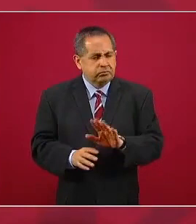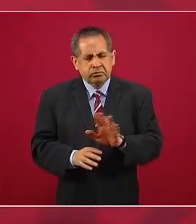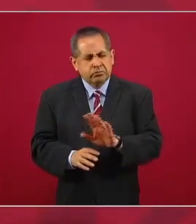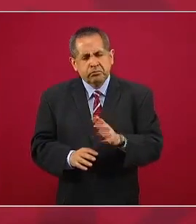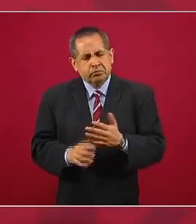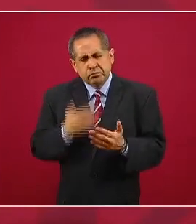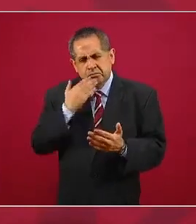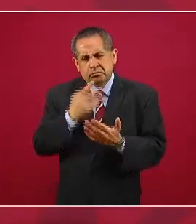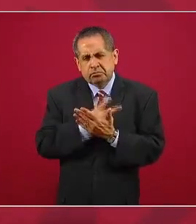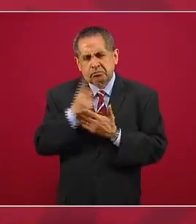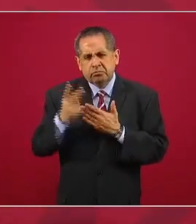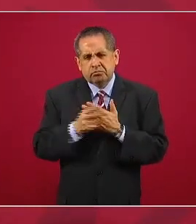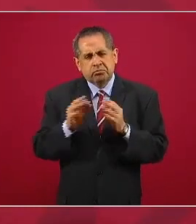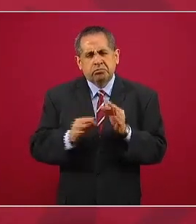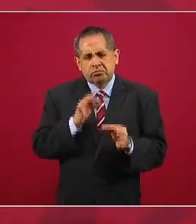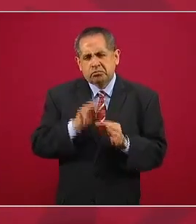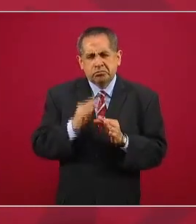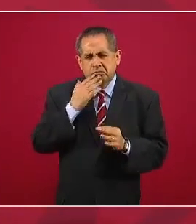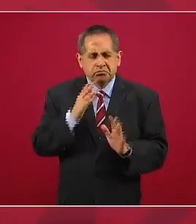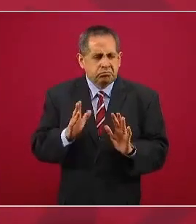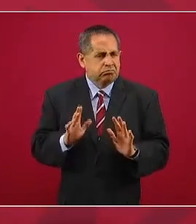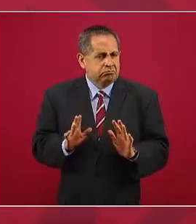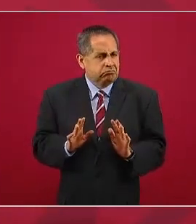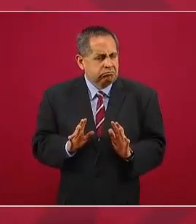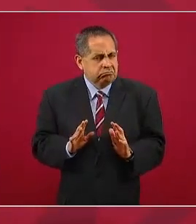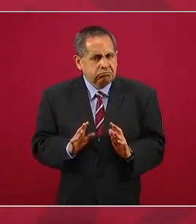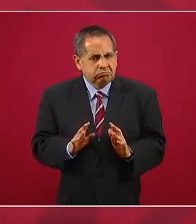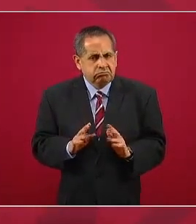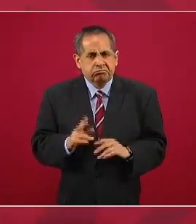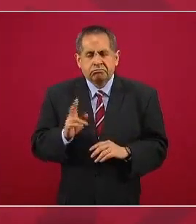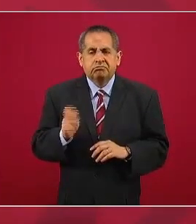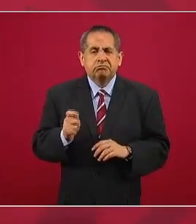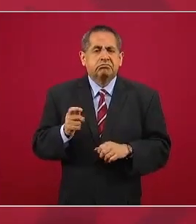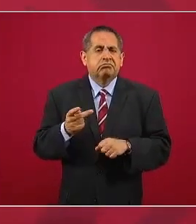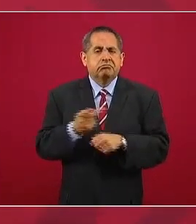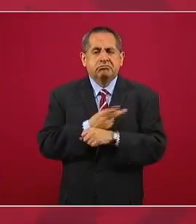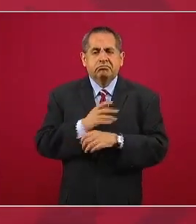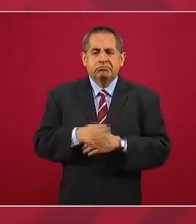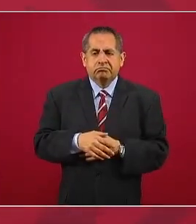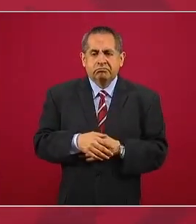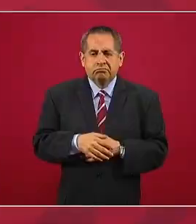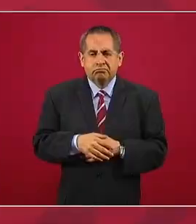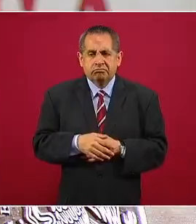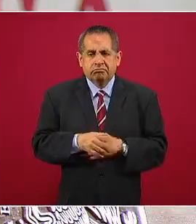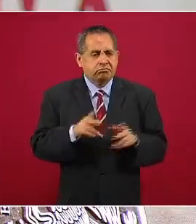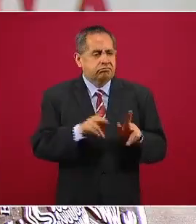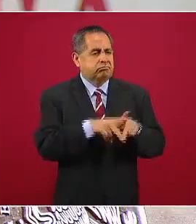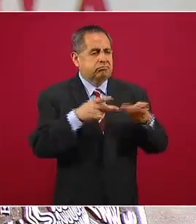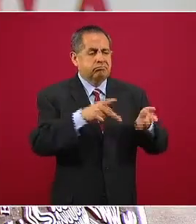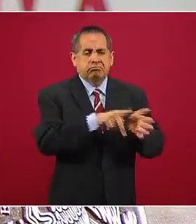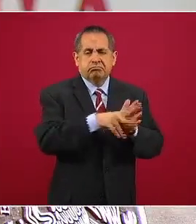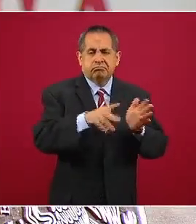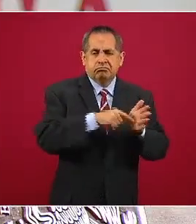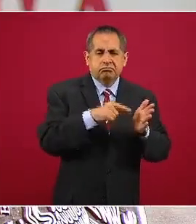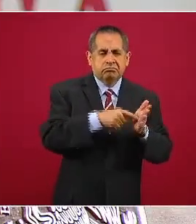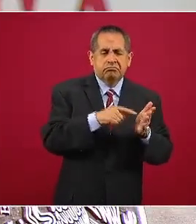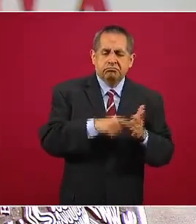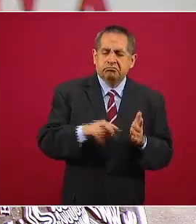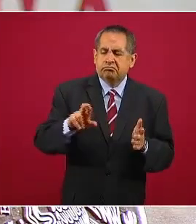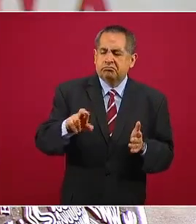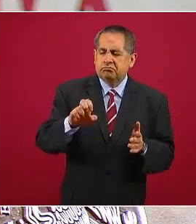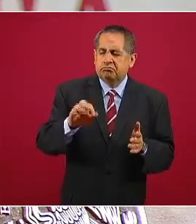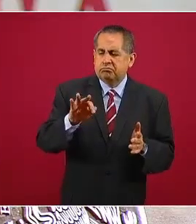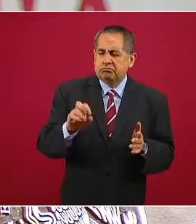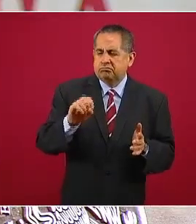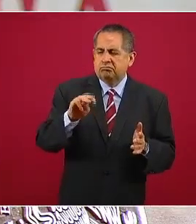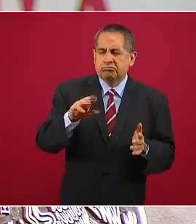programa. Lo que sucede es que el periódico Reforma